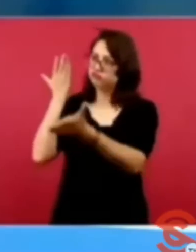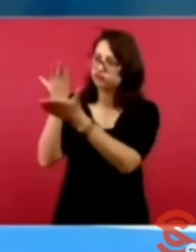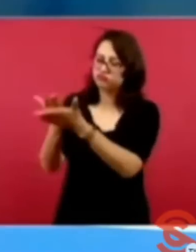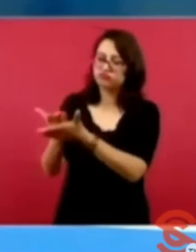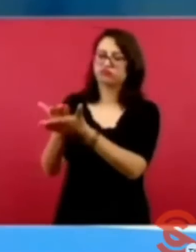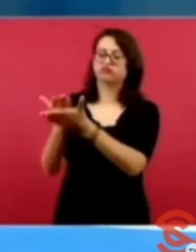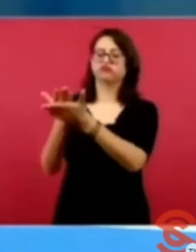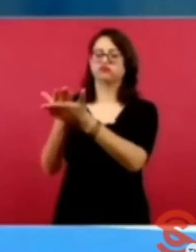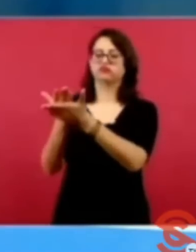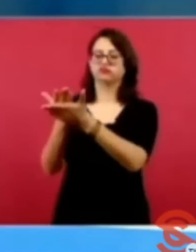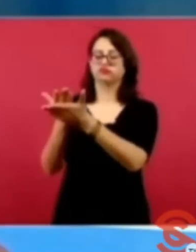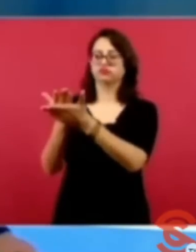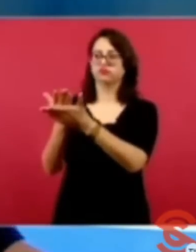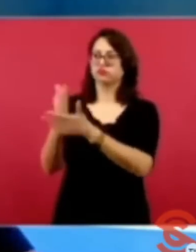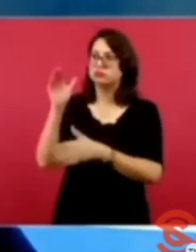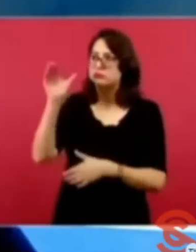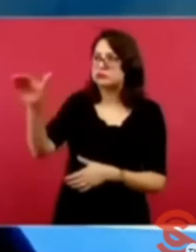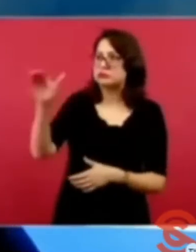otro proyecto